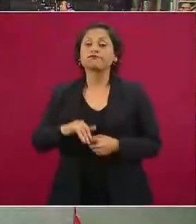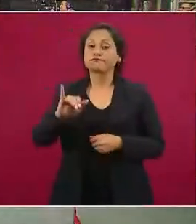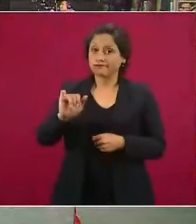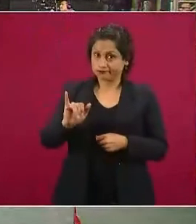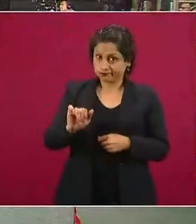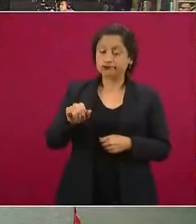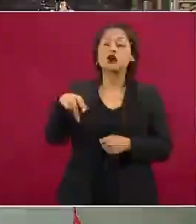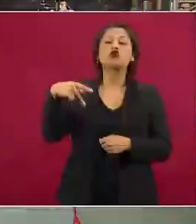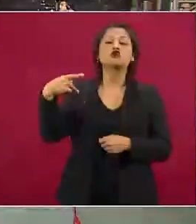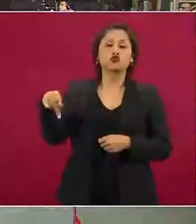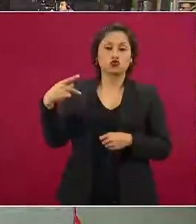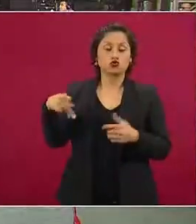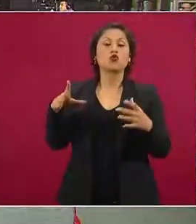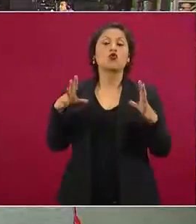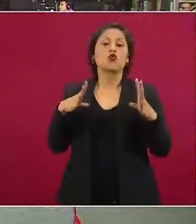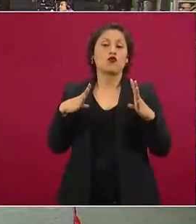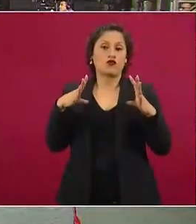fundación relacionada con ella.